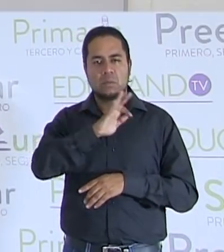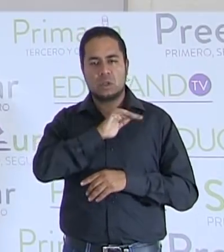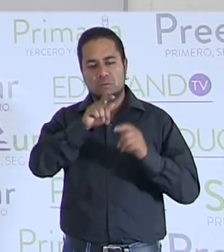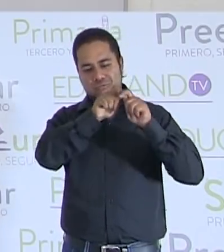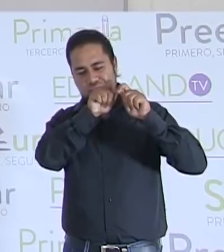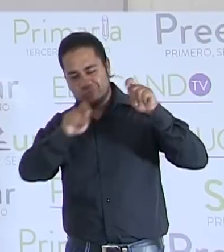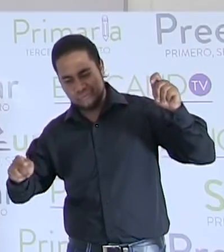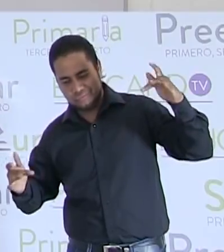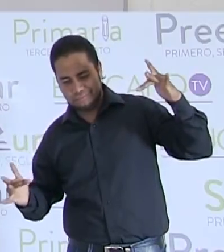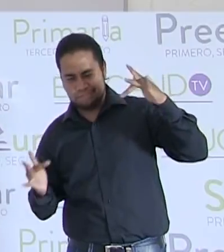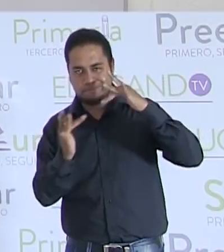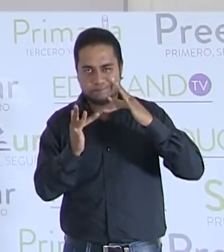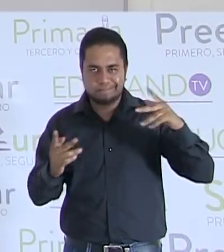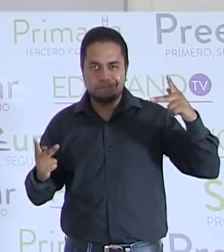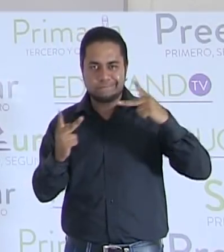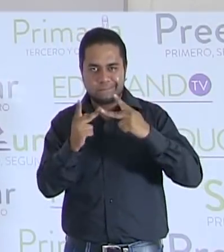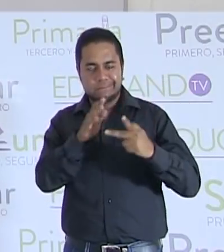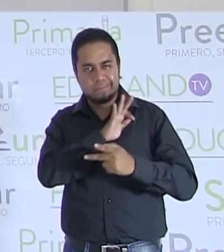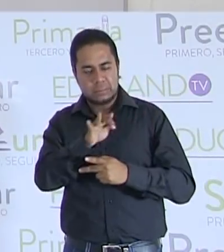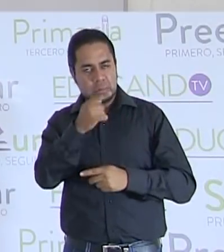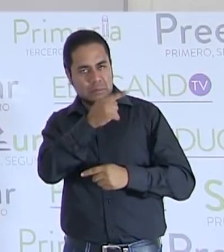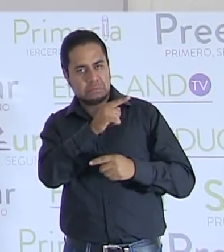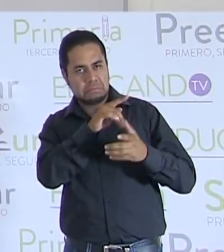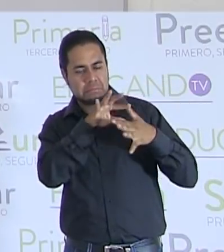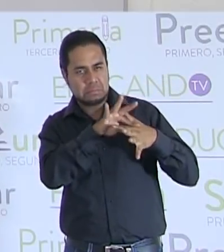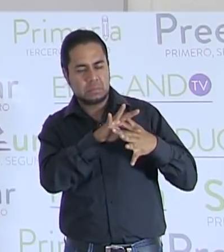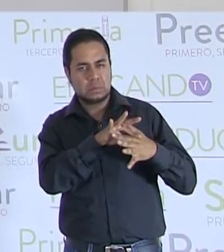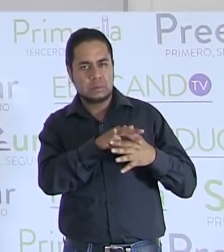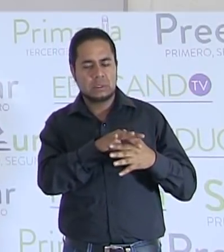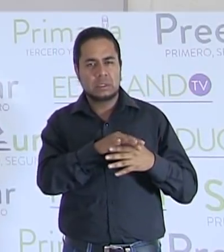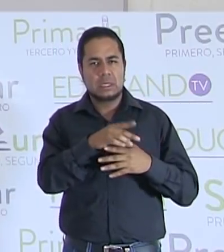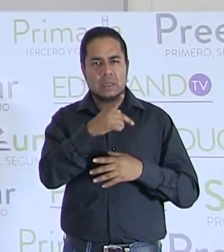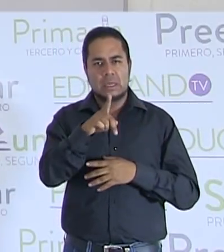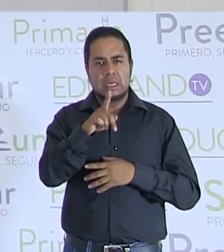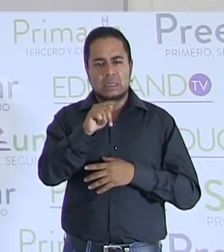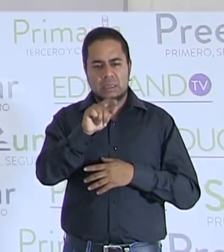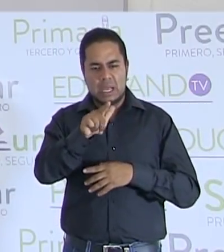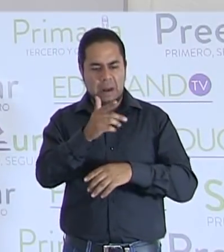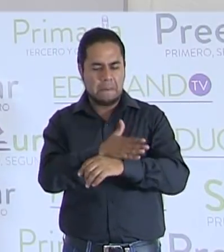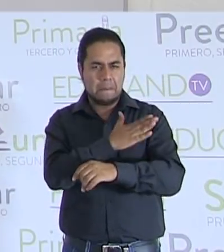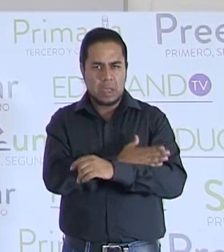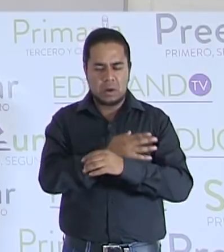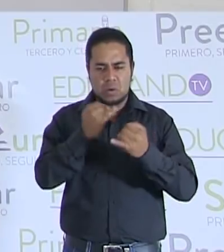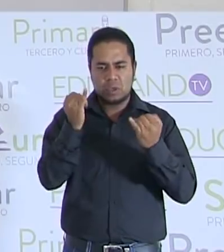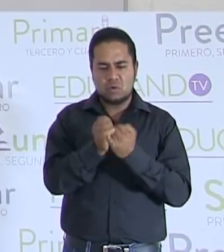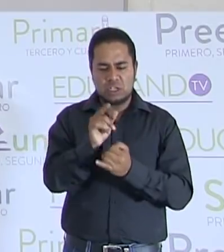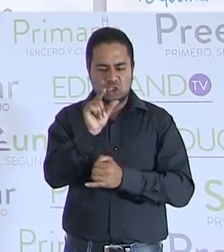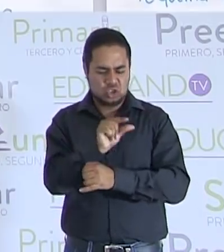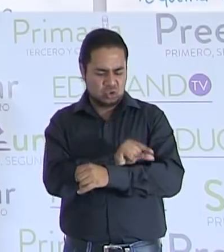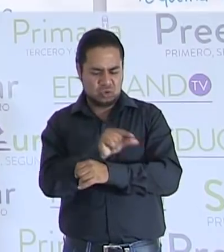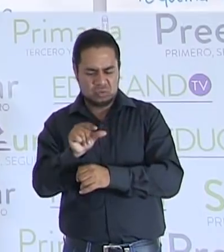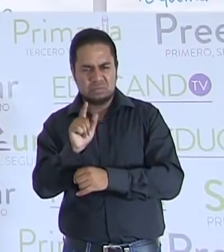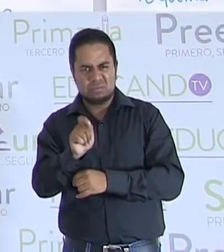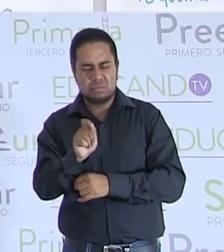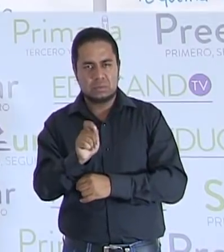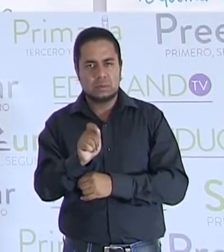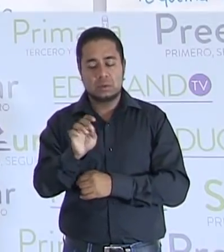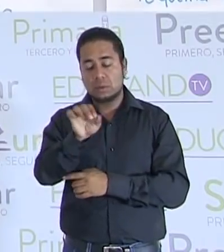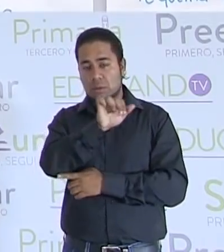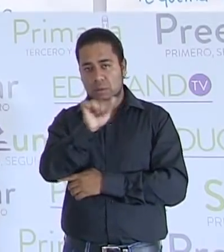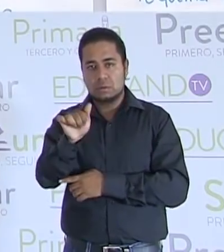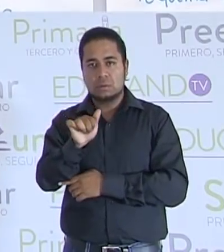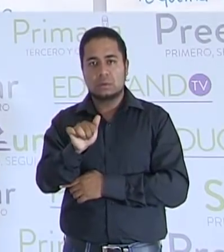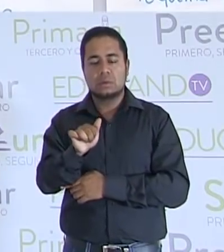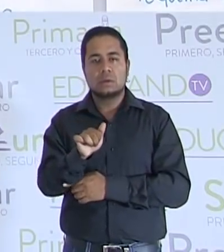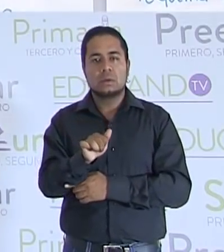una línea. Dice de este lado, de tal palo, tal astilla. El siguiente dice, el